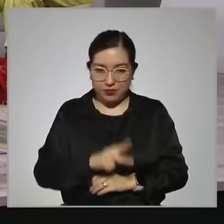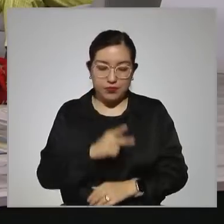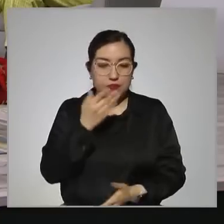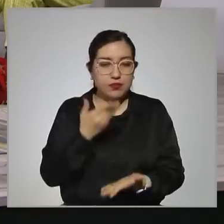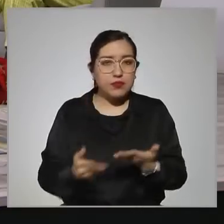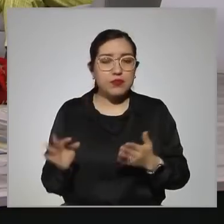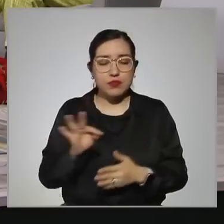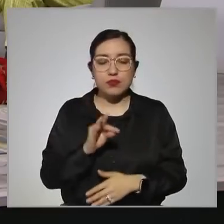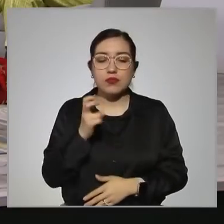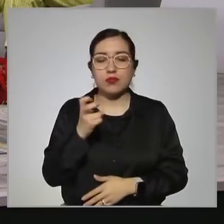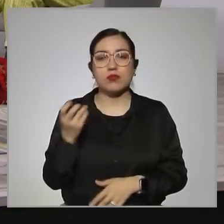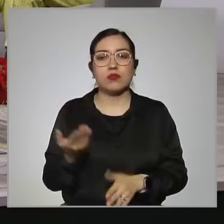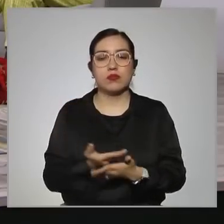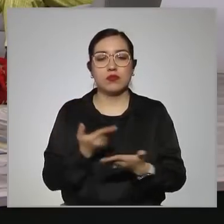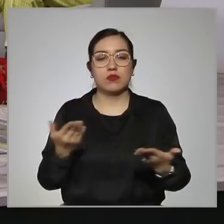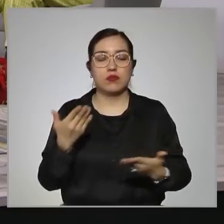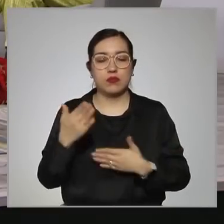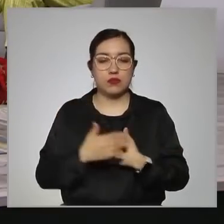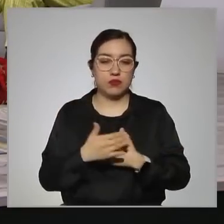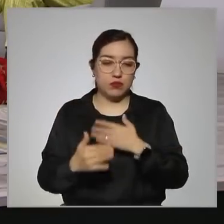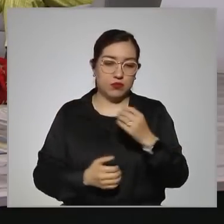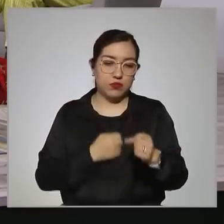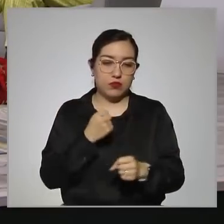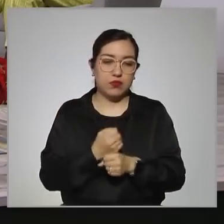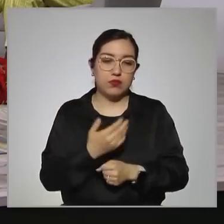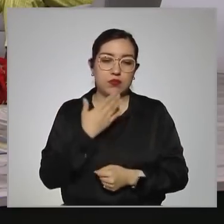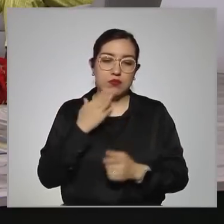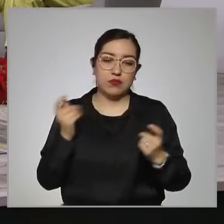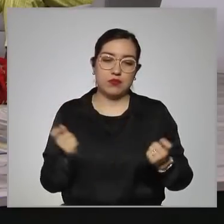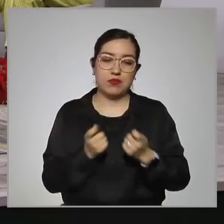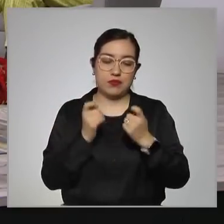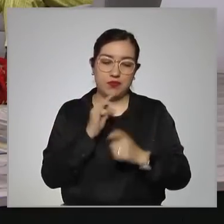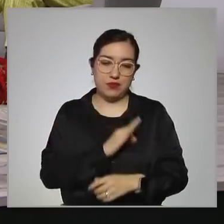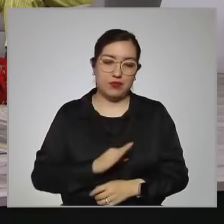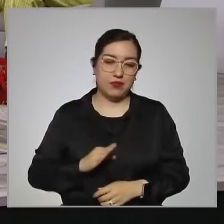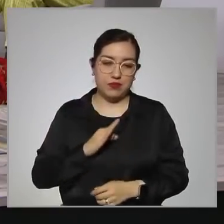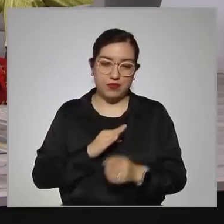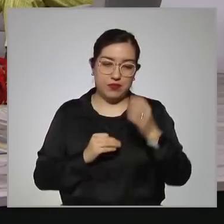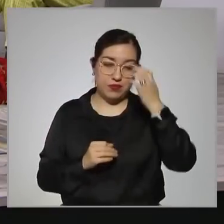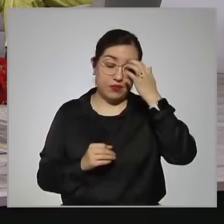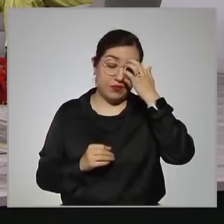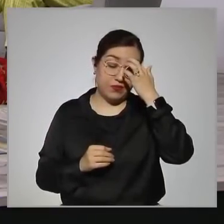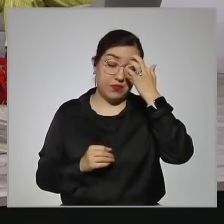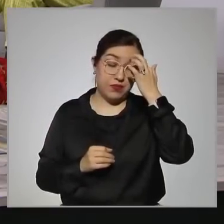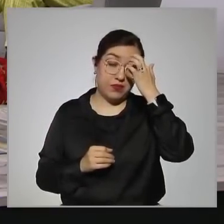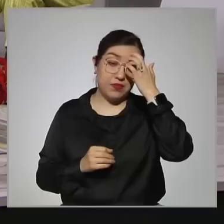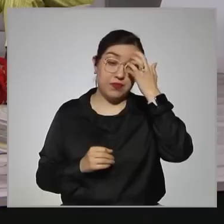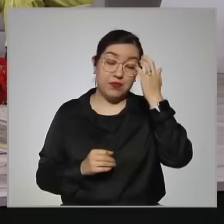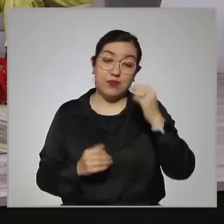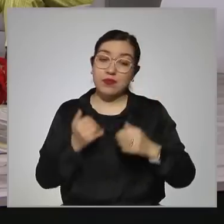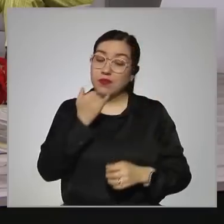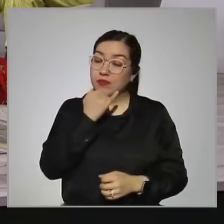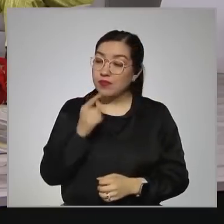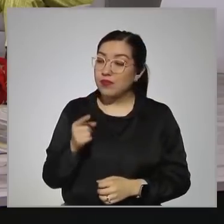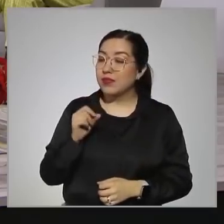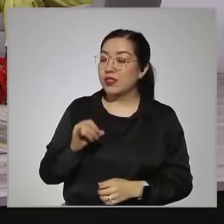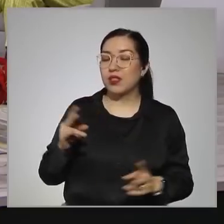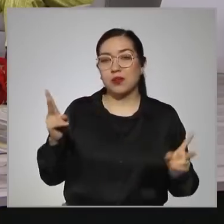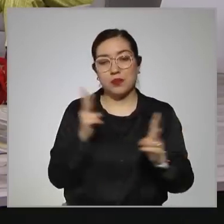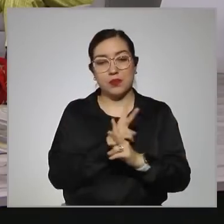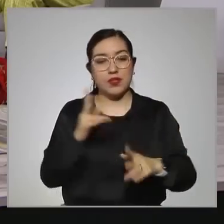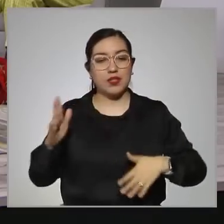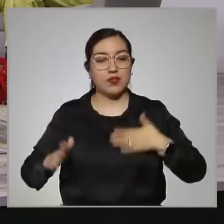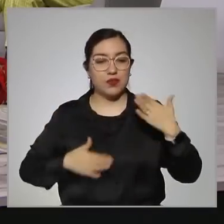tal vez es esa parte, ¿no? El año nuevo es festejemos. Así es, festejemos, disfrutemos,